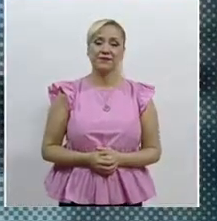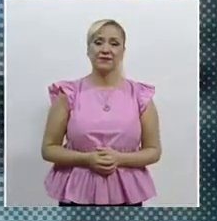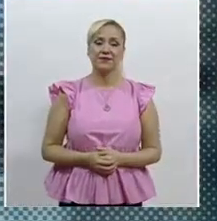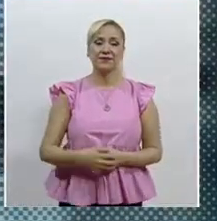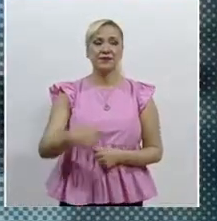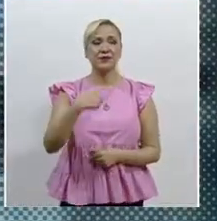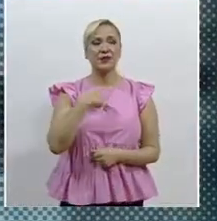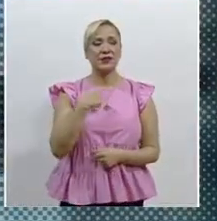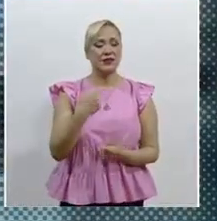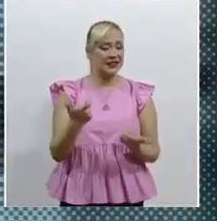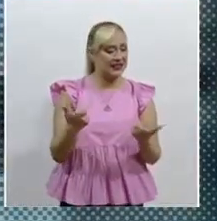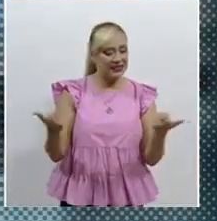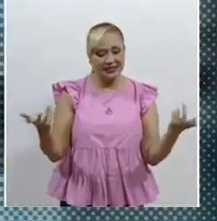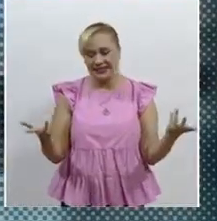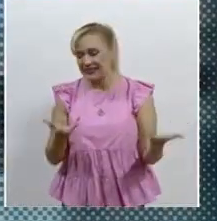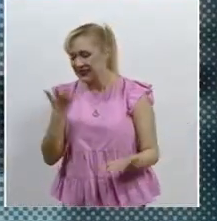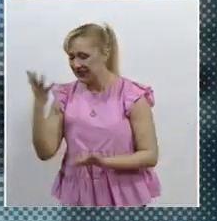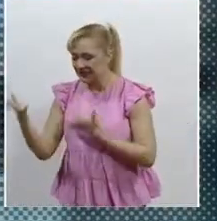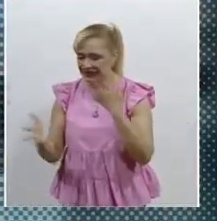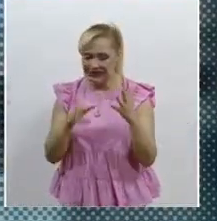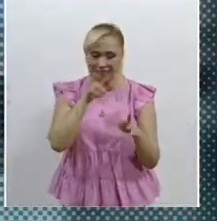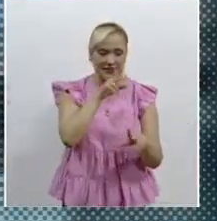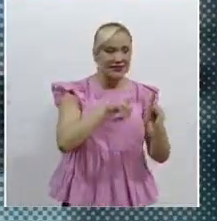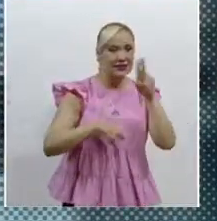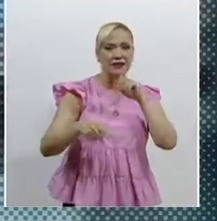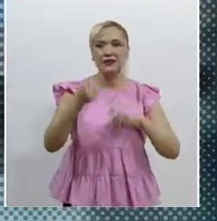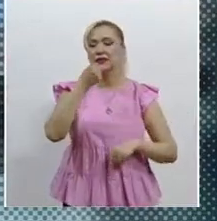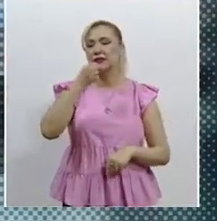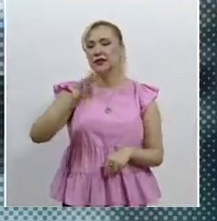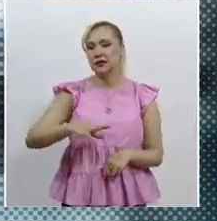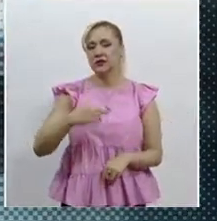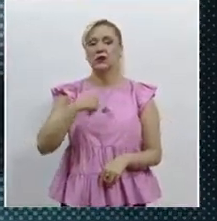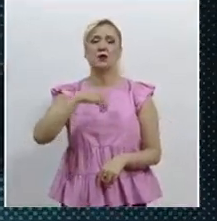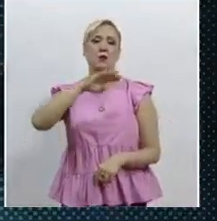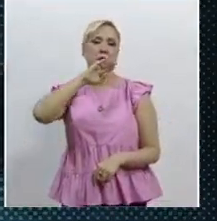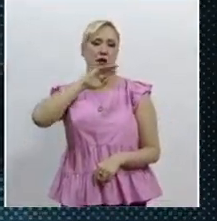Me vi necesitada de dinero, tengo 2 niñas, soy madre soltera